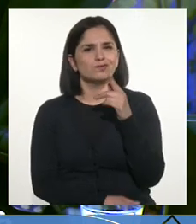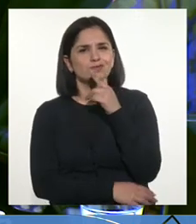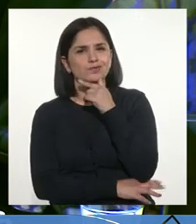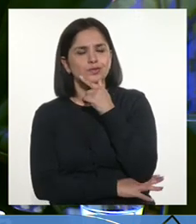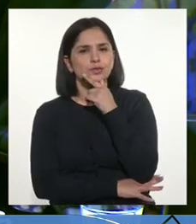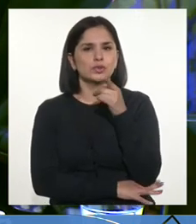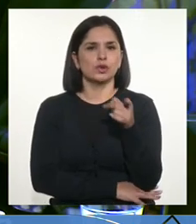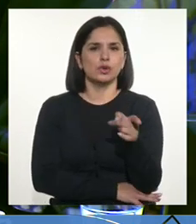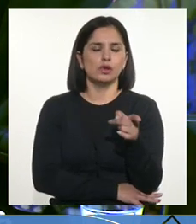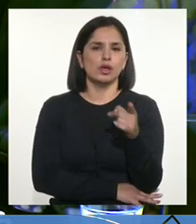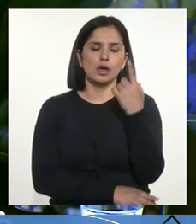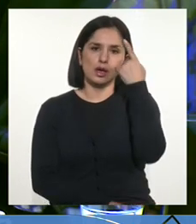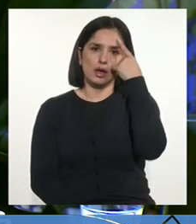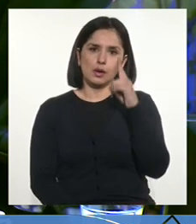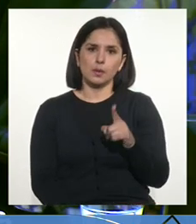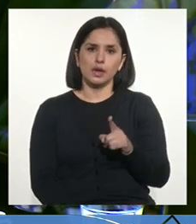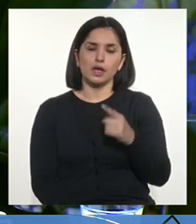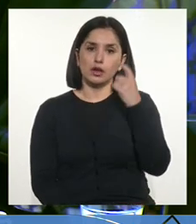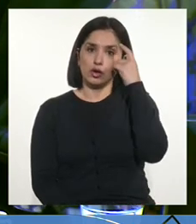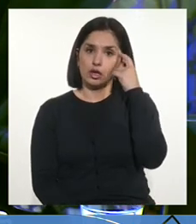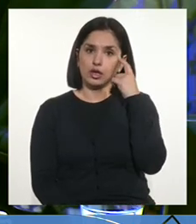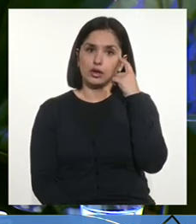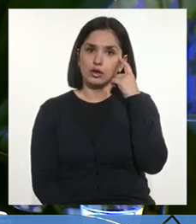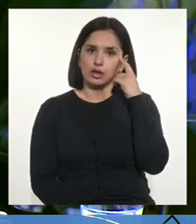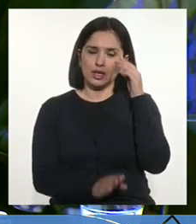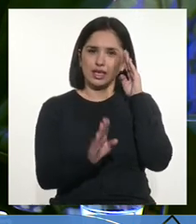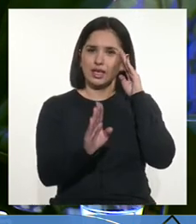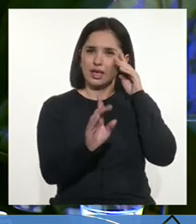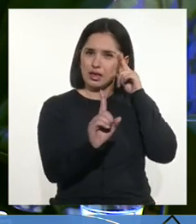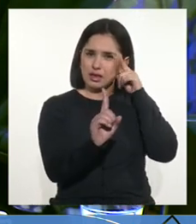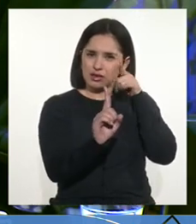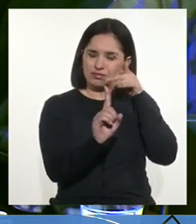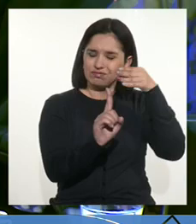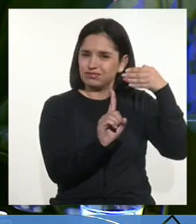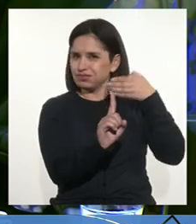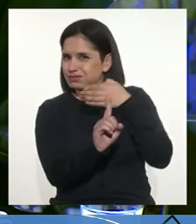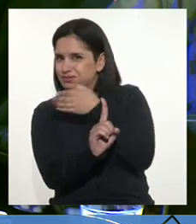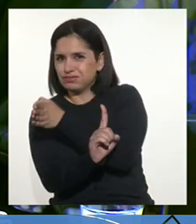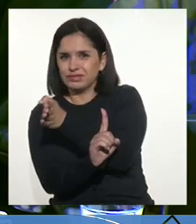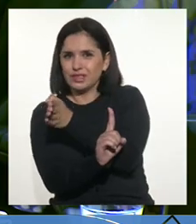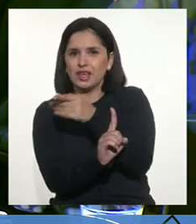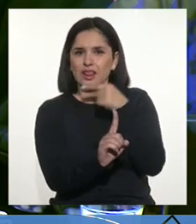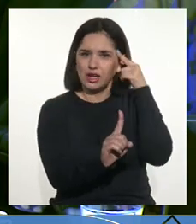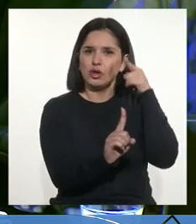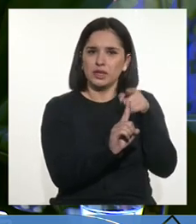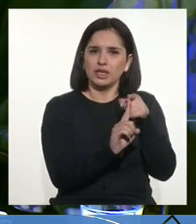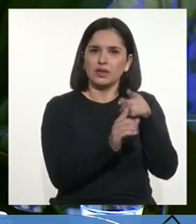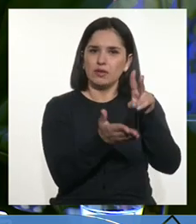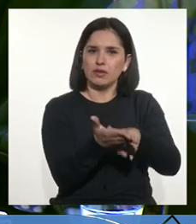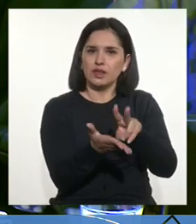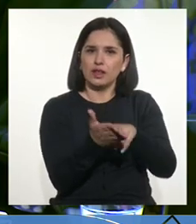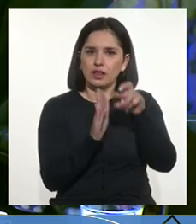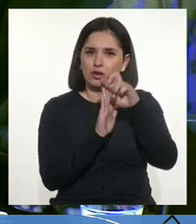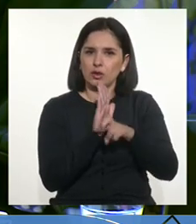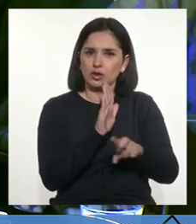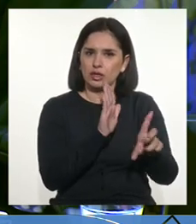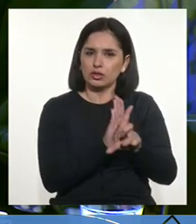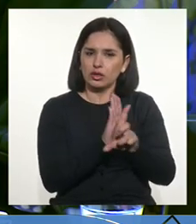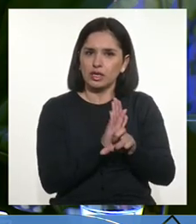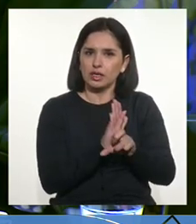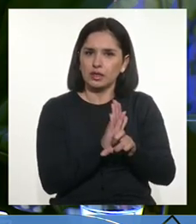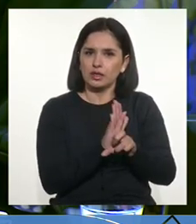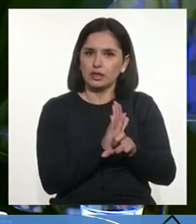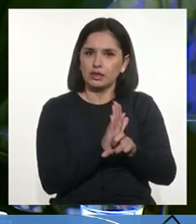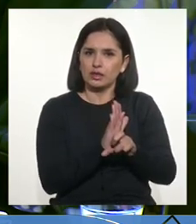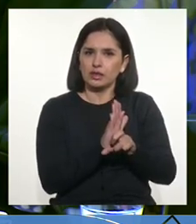pero yo creo que estamos desviando nos del objetivo de este proyecto en la discusión y